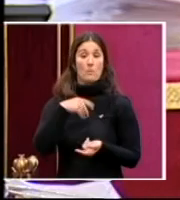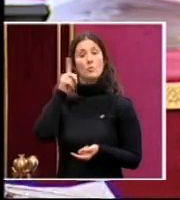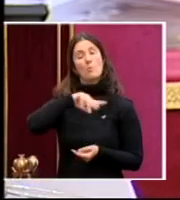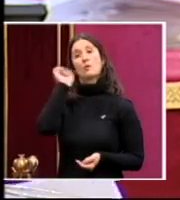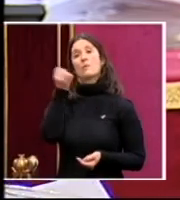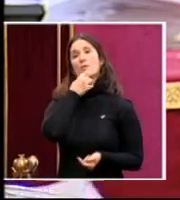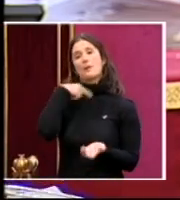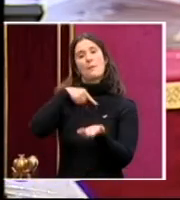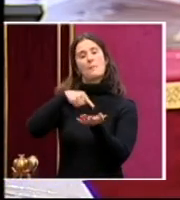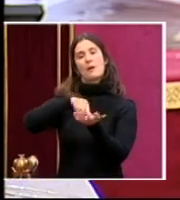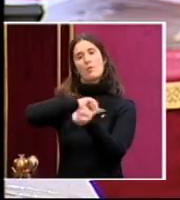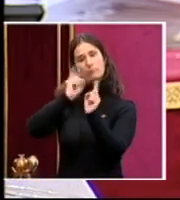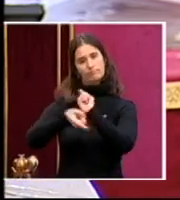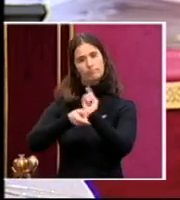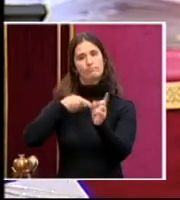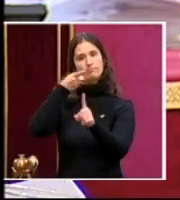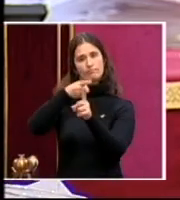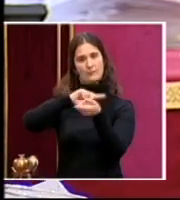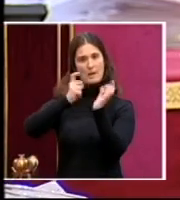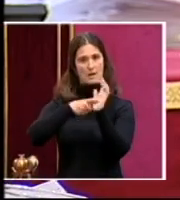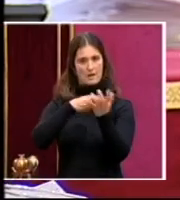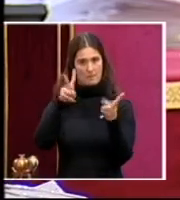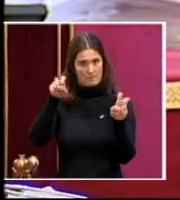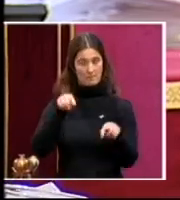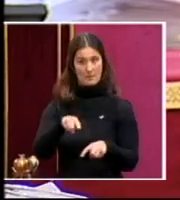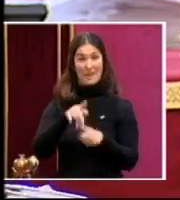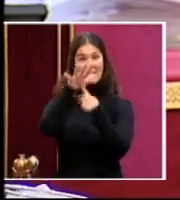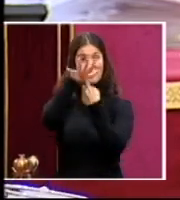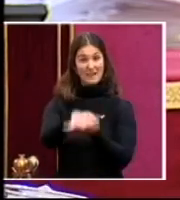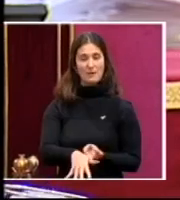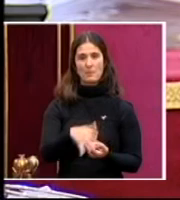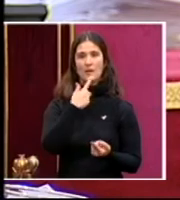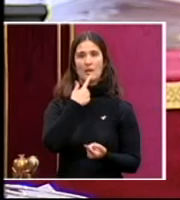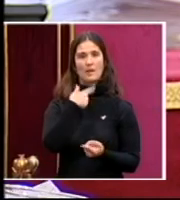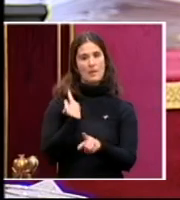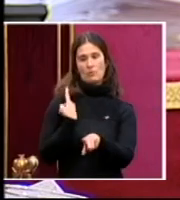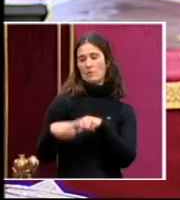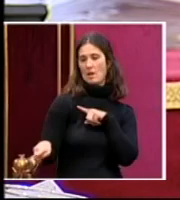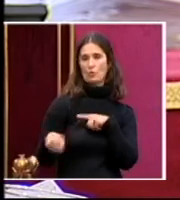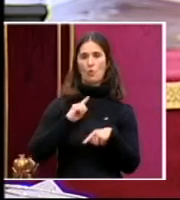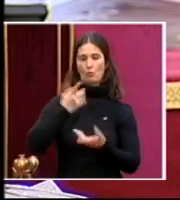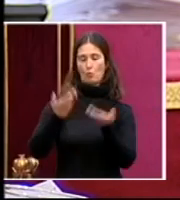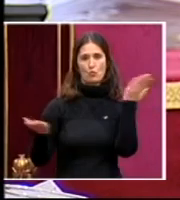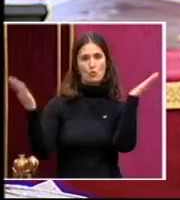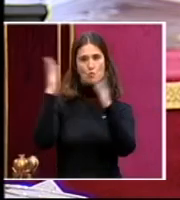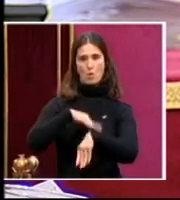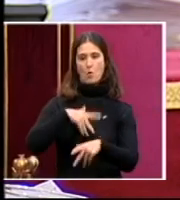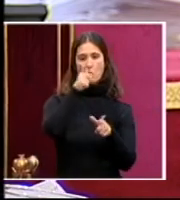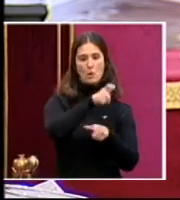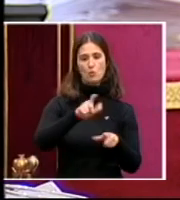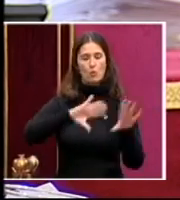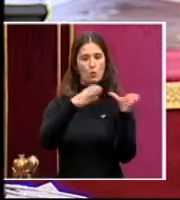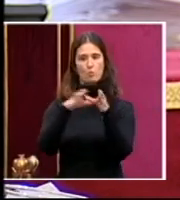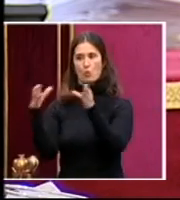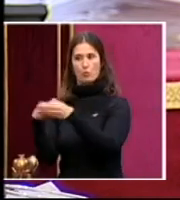reivindicar la aplicación eficaz de la legislación en esta materia. Discriminar es dar un trato diferente, injusto o desigual a unas personas o grupos frente a